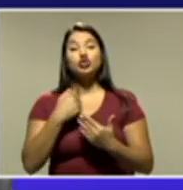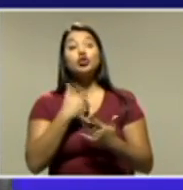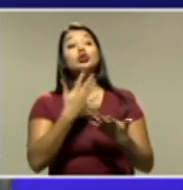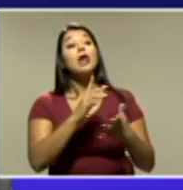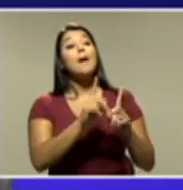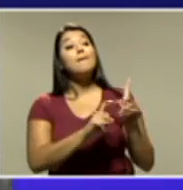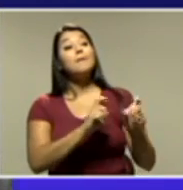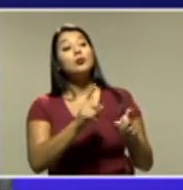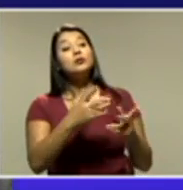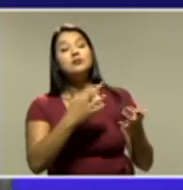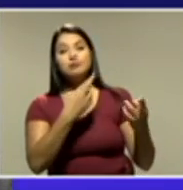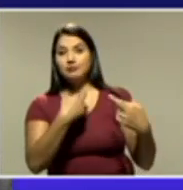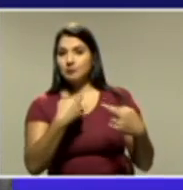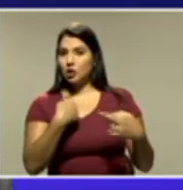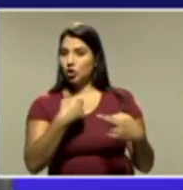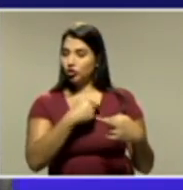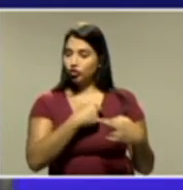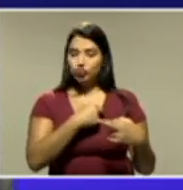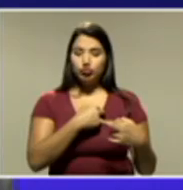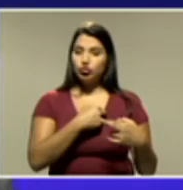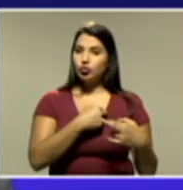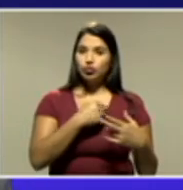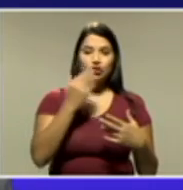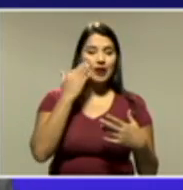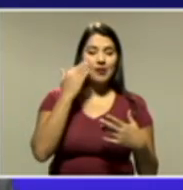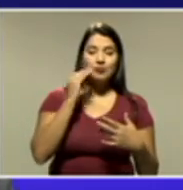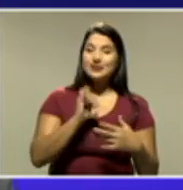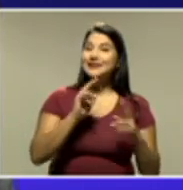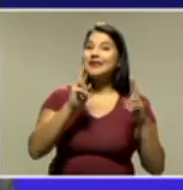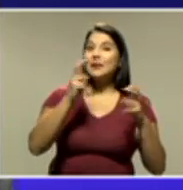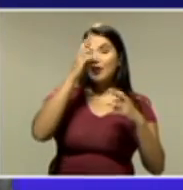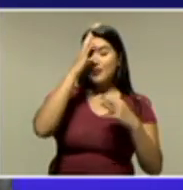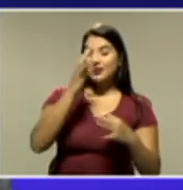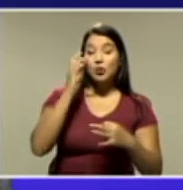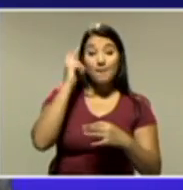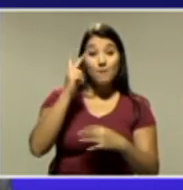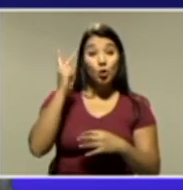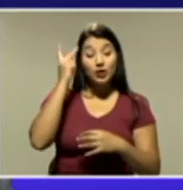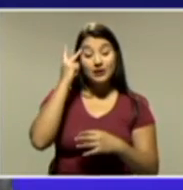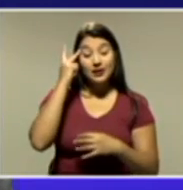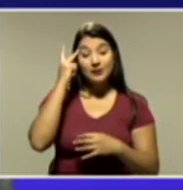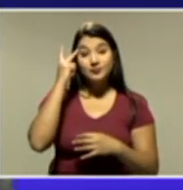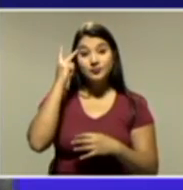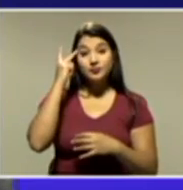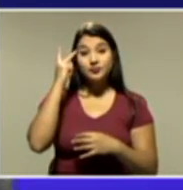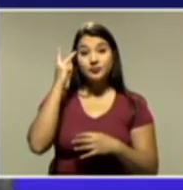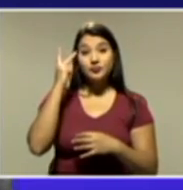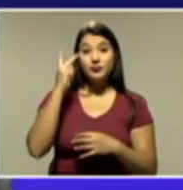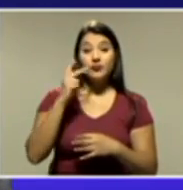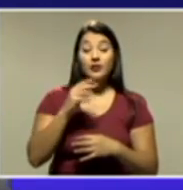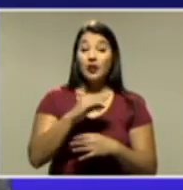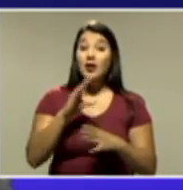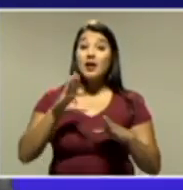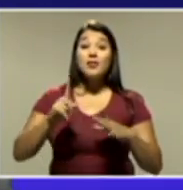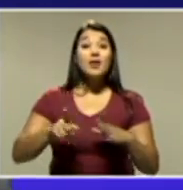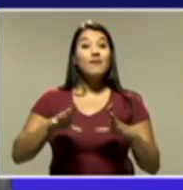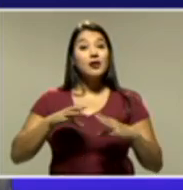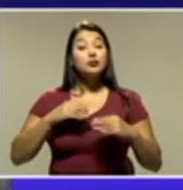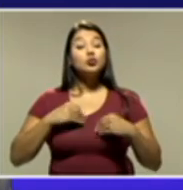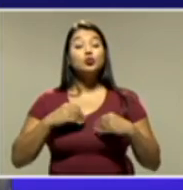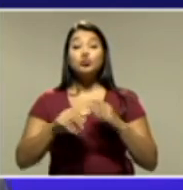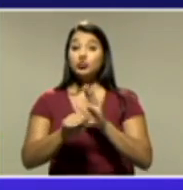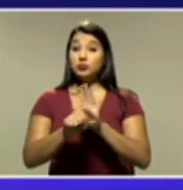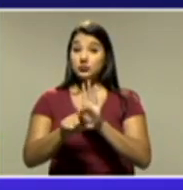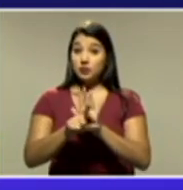los casos hemos dicho que es un tema de decisión política, hay una valoración política que le corresponde a la Asamblea